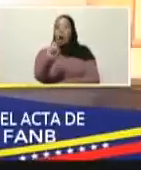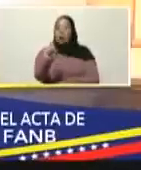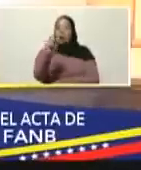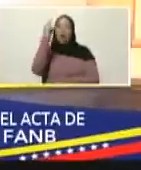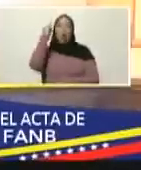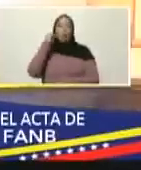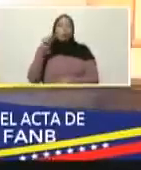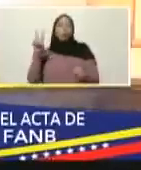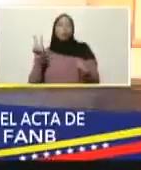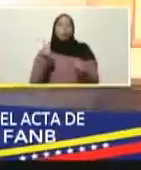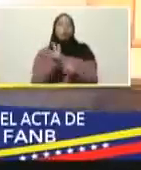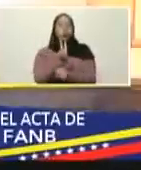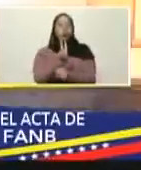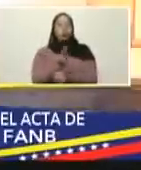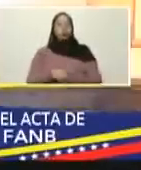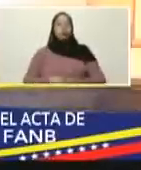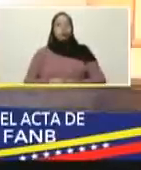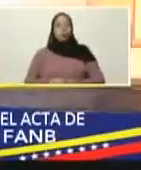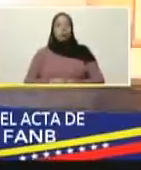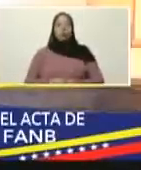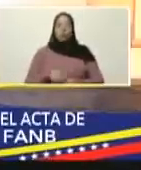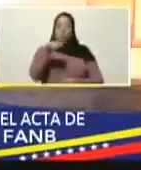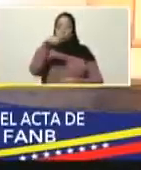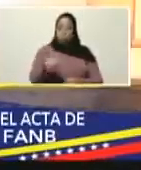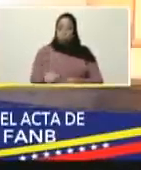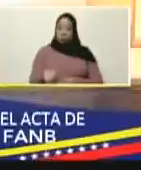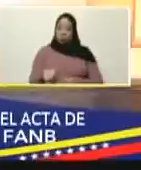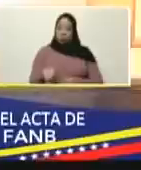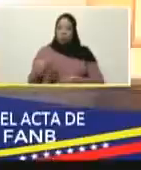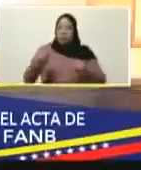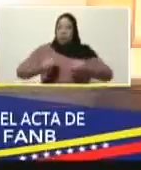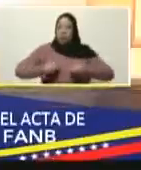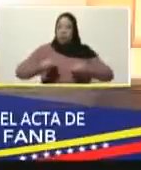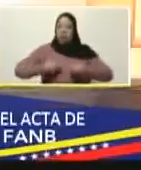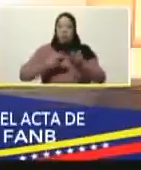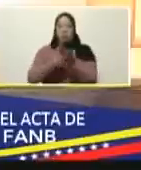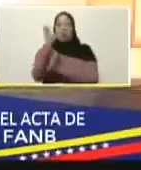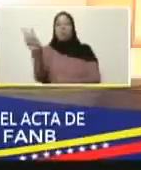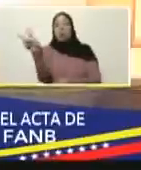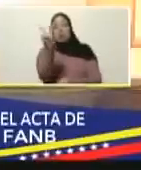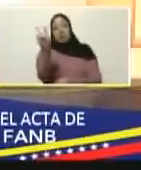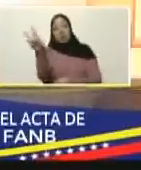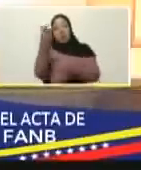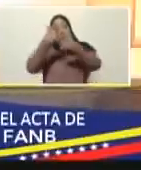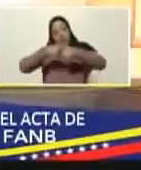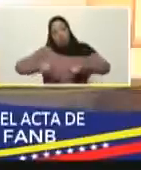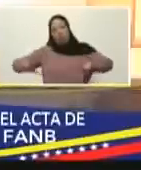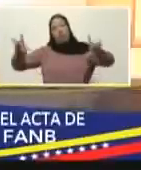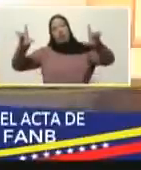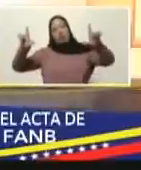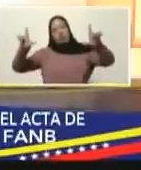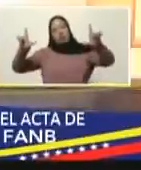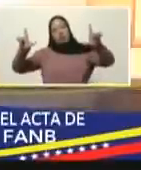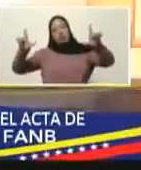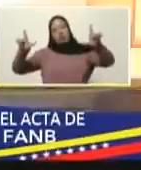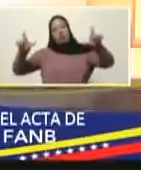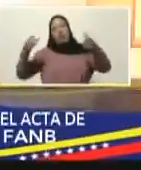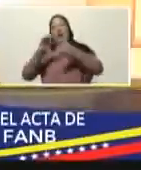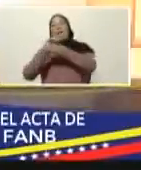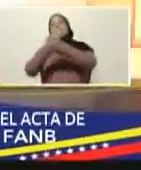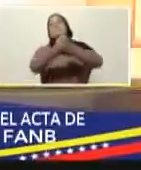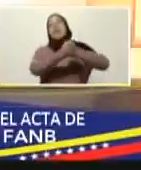bolivariana! ¡Y que vivan hoy por siempre la Venezuela libre,